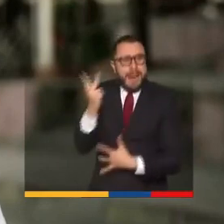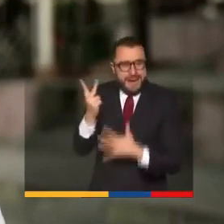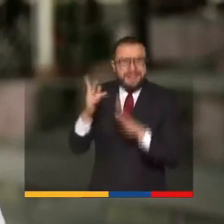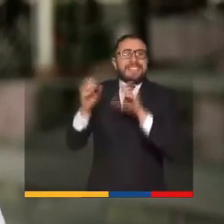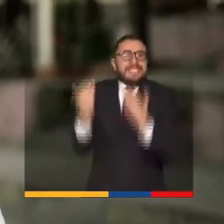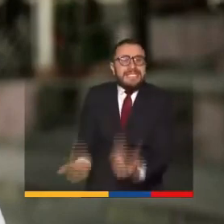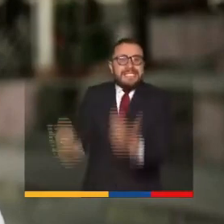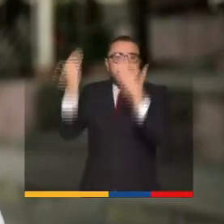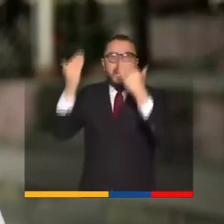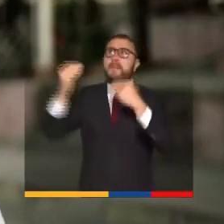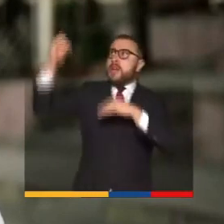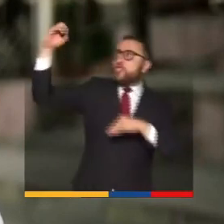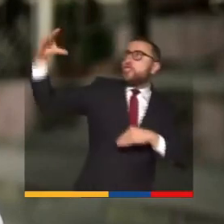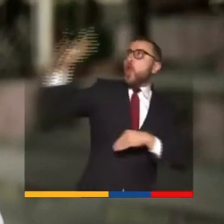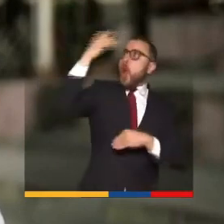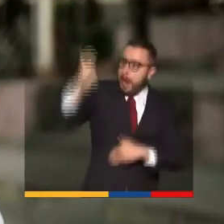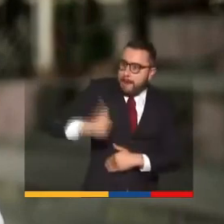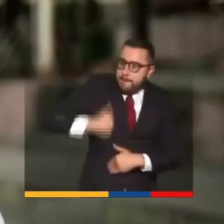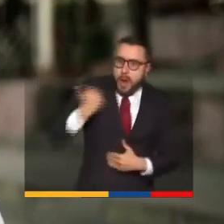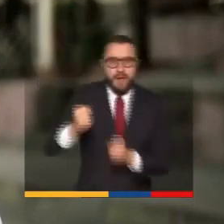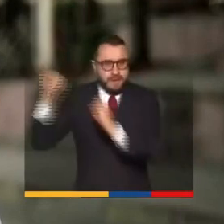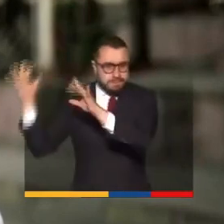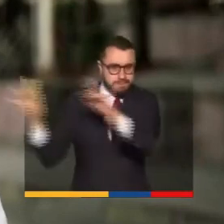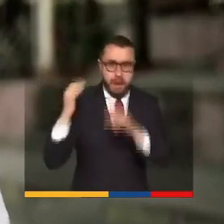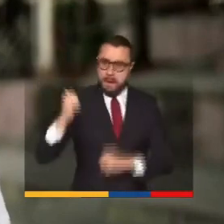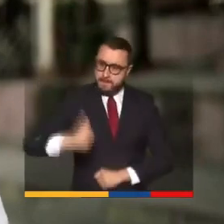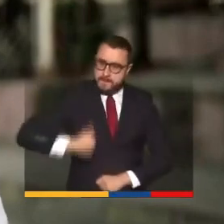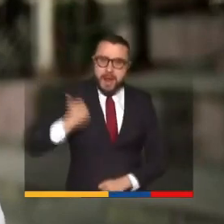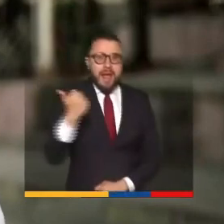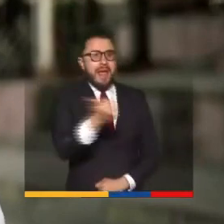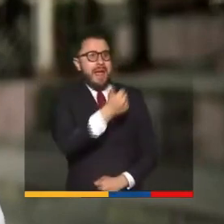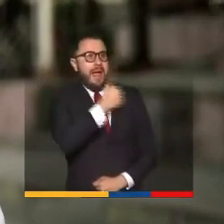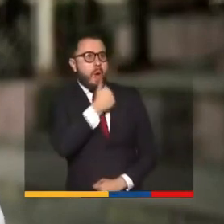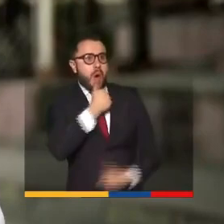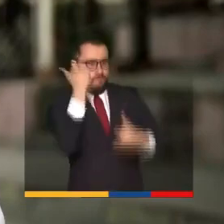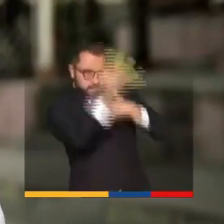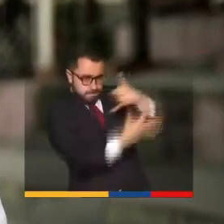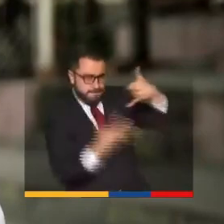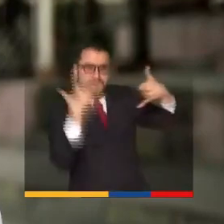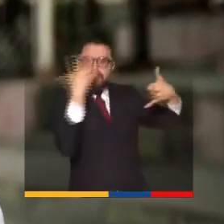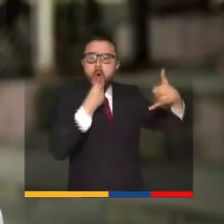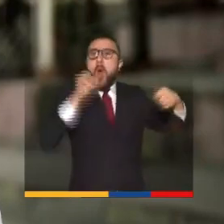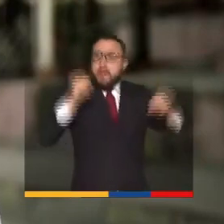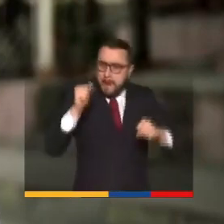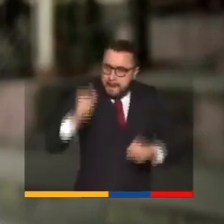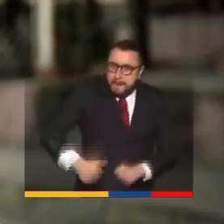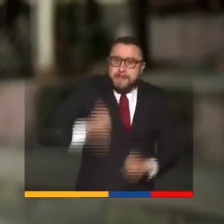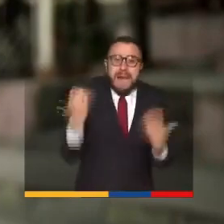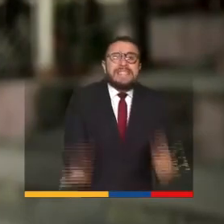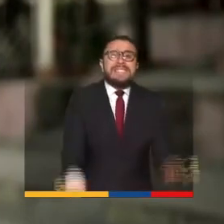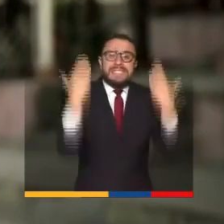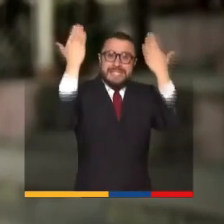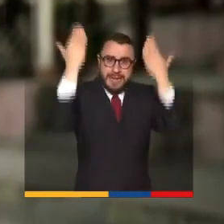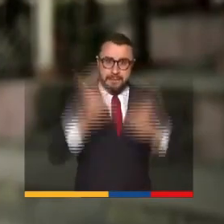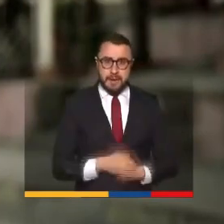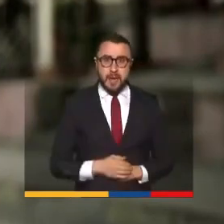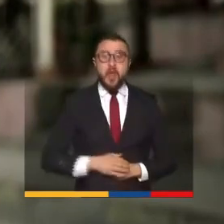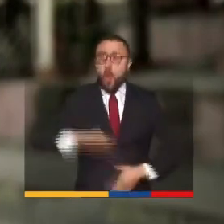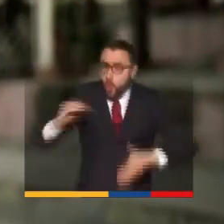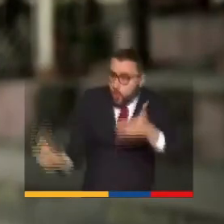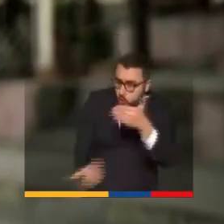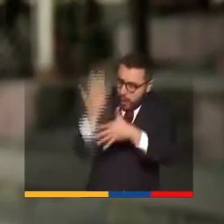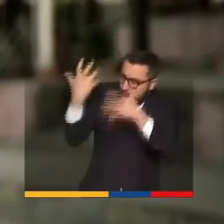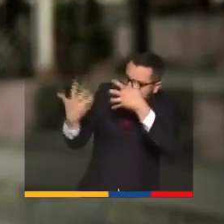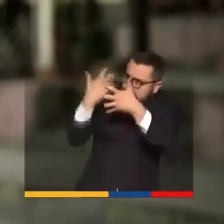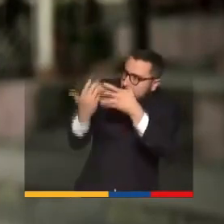la potencialidad del sol, el viento y el agua de nuestro país de la belleza. Un sistema que transforme